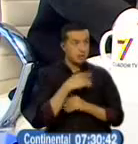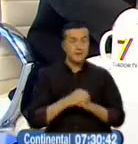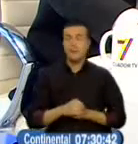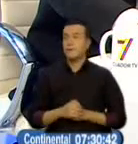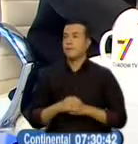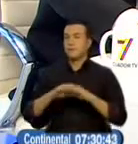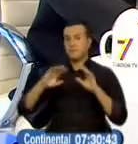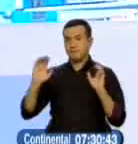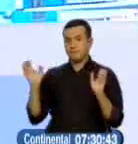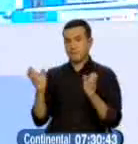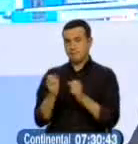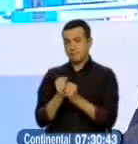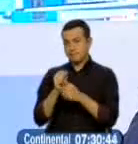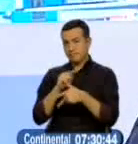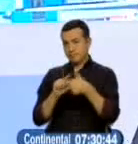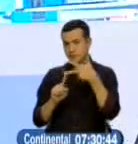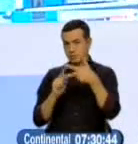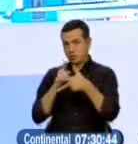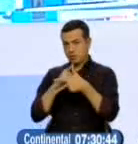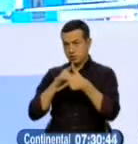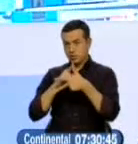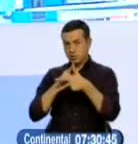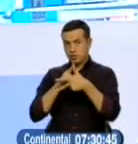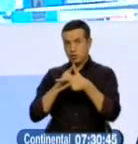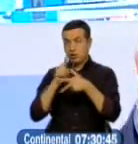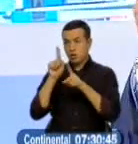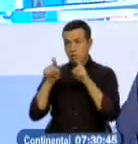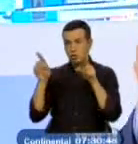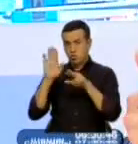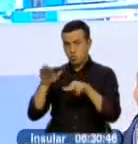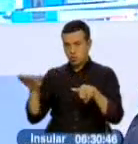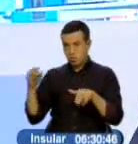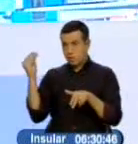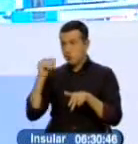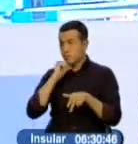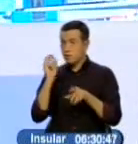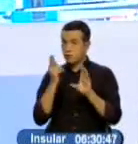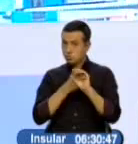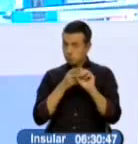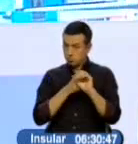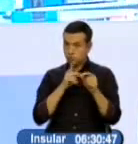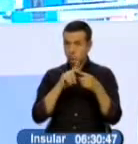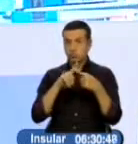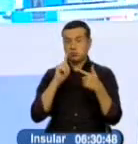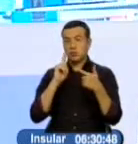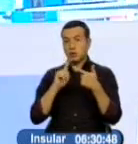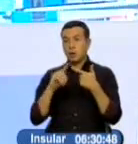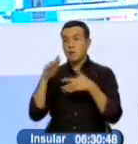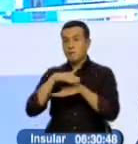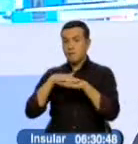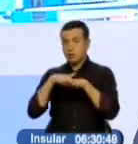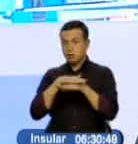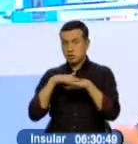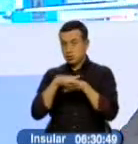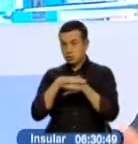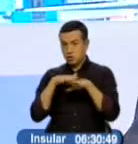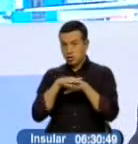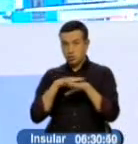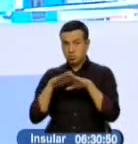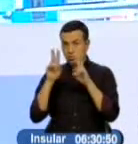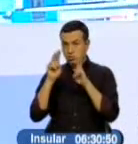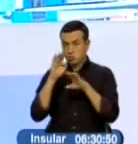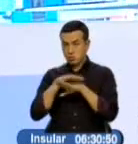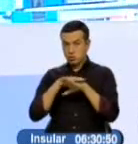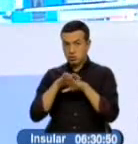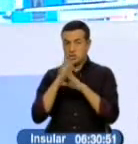te resumiría en tres. Uno, actuar sobre el rezago estudiantil. Dos, ir hacia el bachillerato, tomando en cuenta